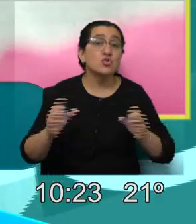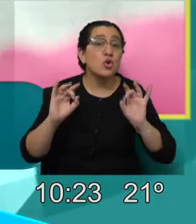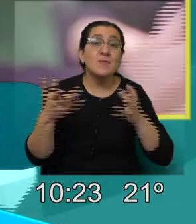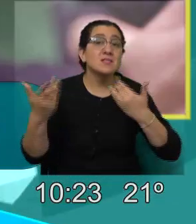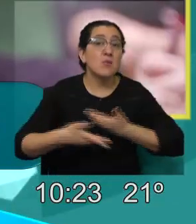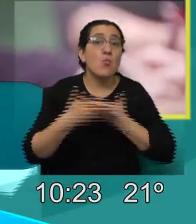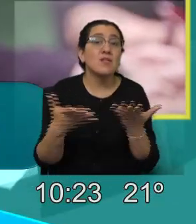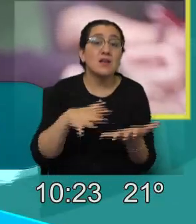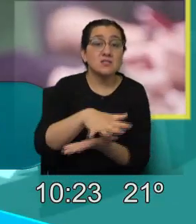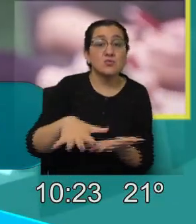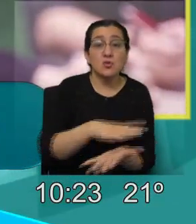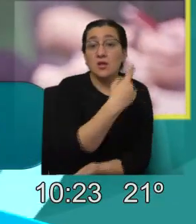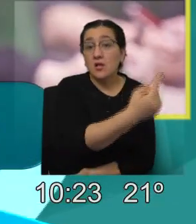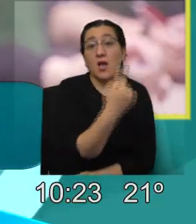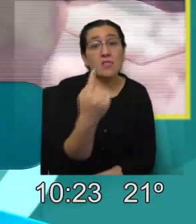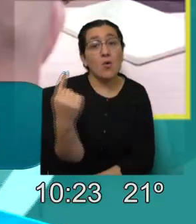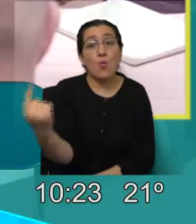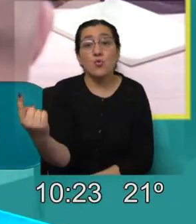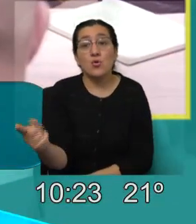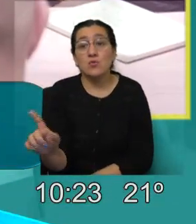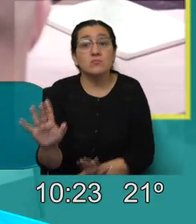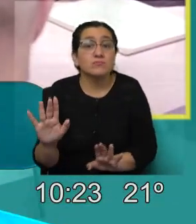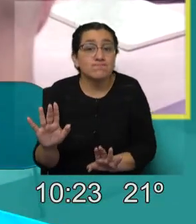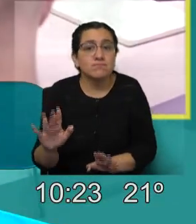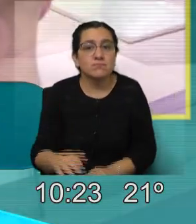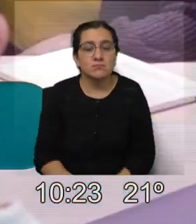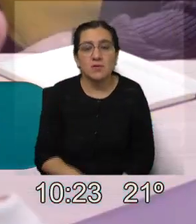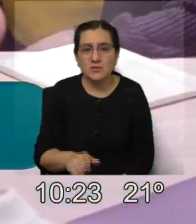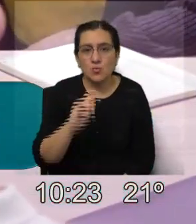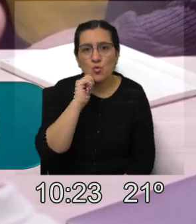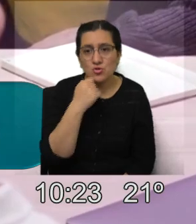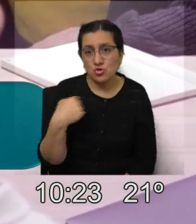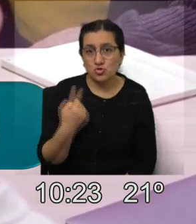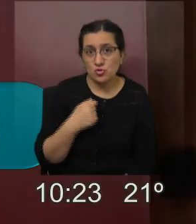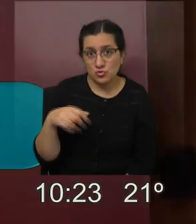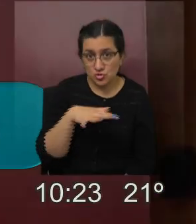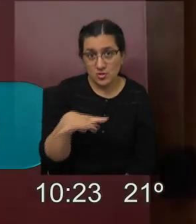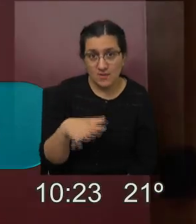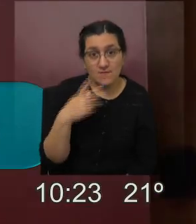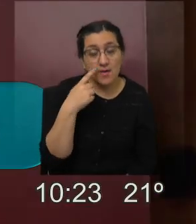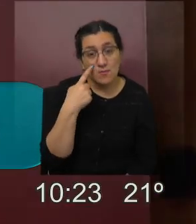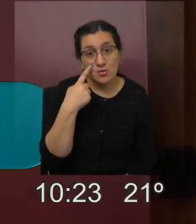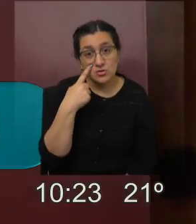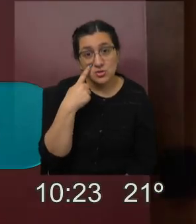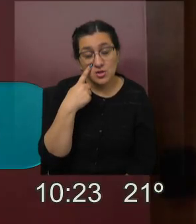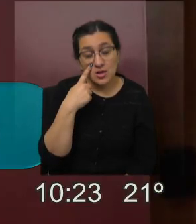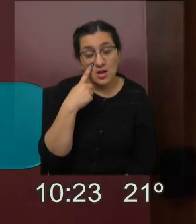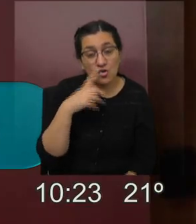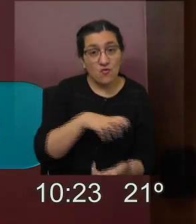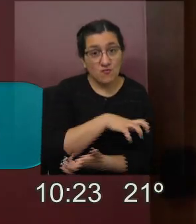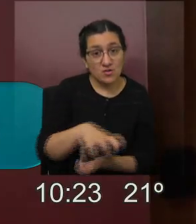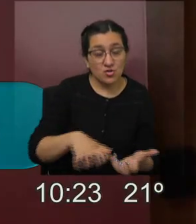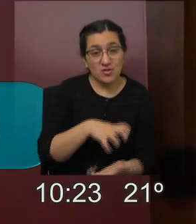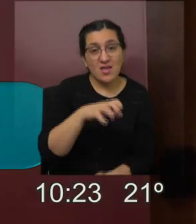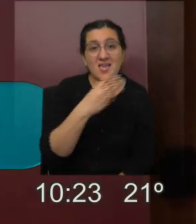situación y que cada cual, según su baremo, pues ya elegirá. Eso es una maravilla. Nosotros como sociedad estamos viviendo mucho el conflicto de Israel-Gaza y